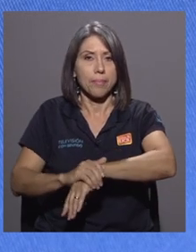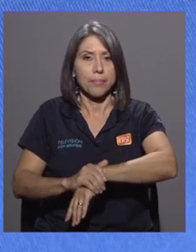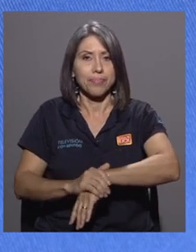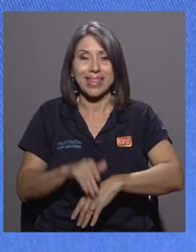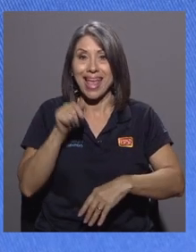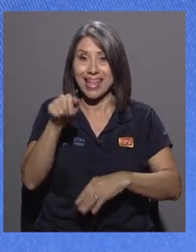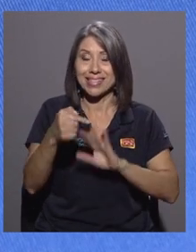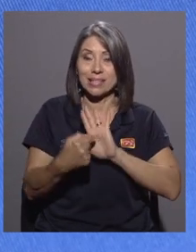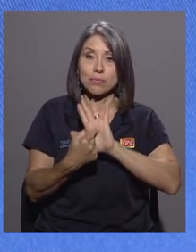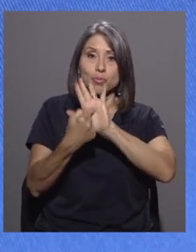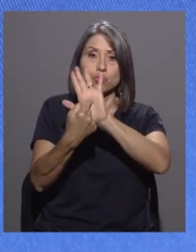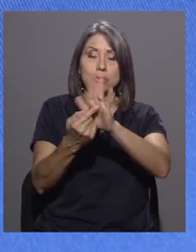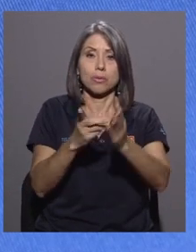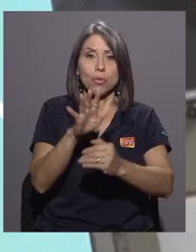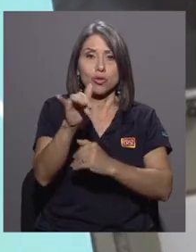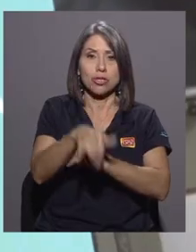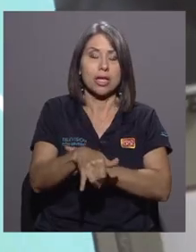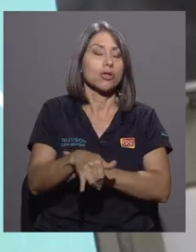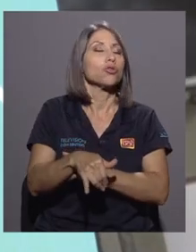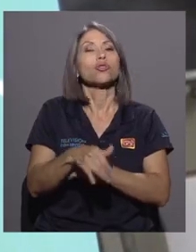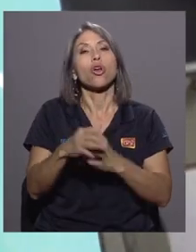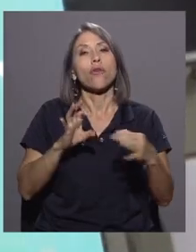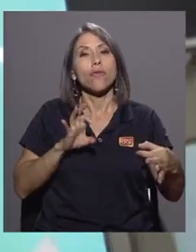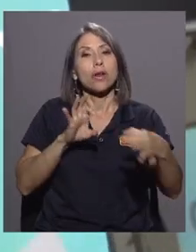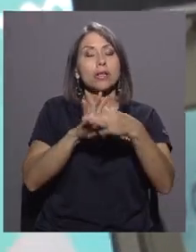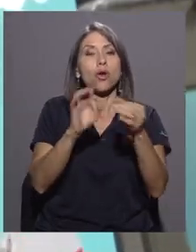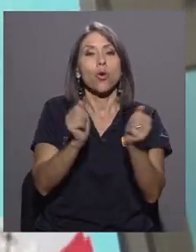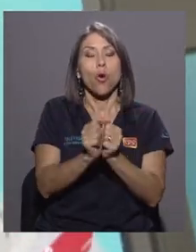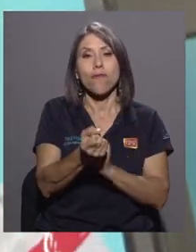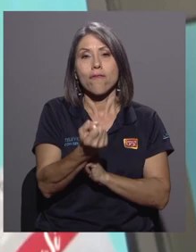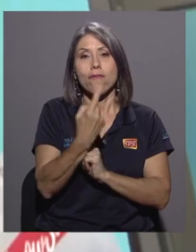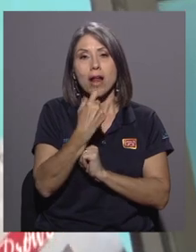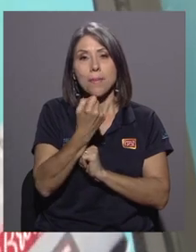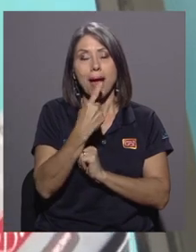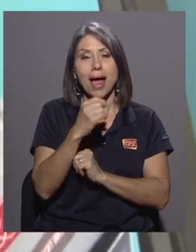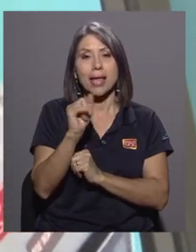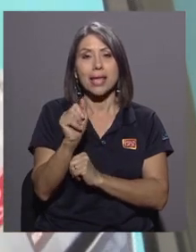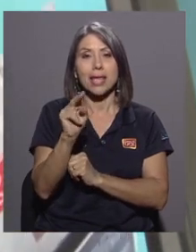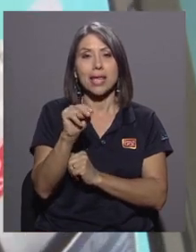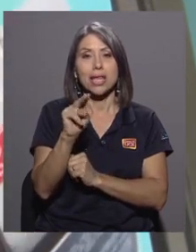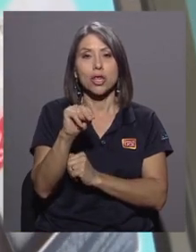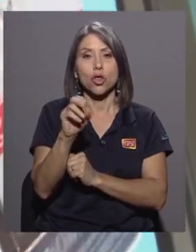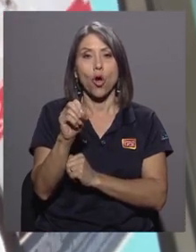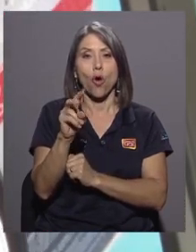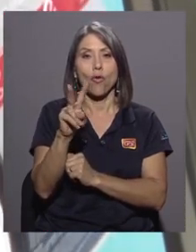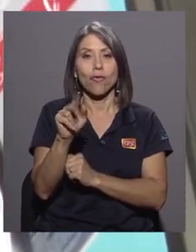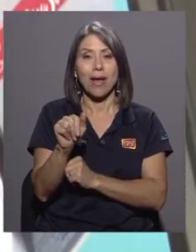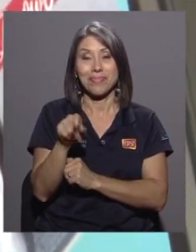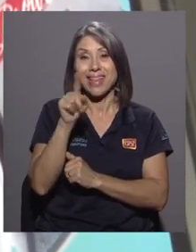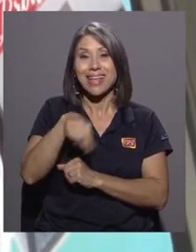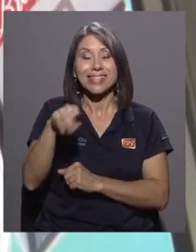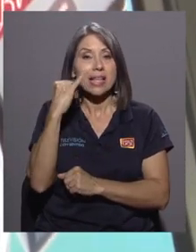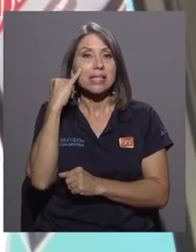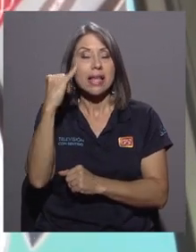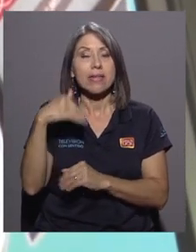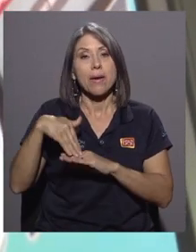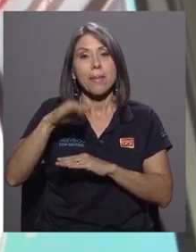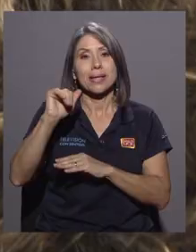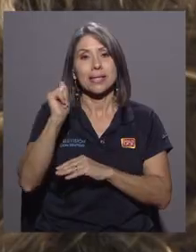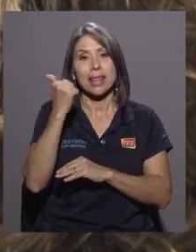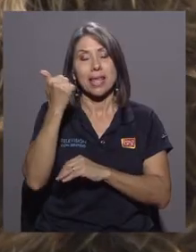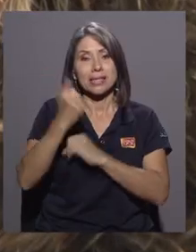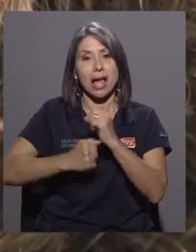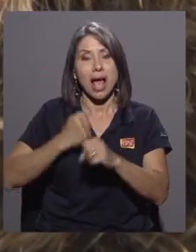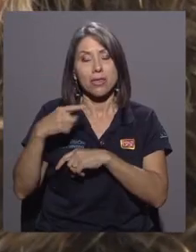Esta exposición de proyectos se dio en el marco del Pharma Innova, una iniciativa que tiene más de 10 años de realizarse y